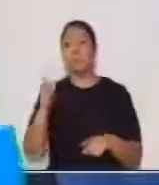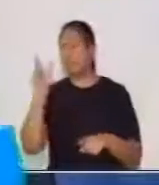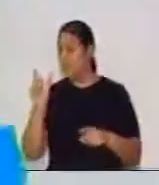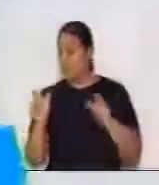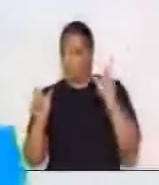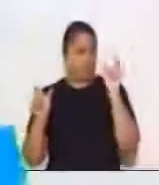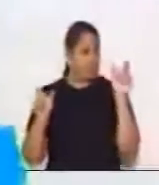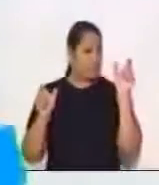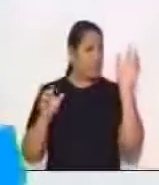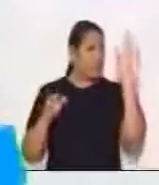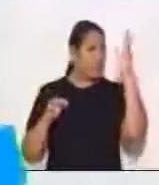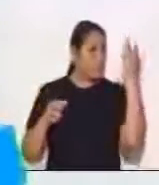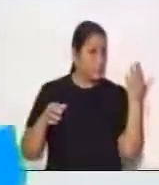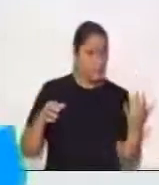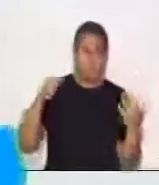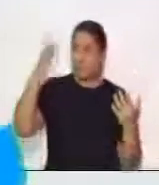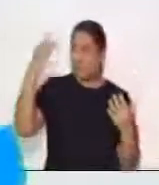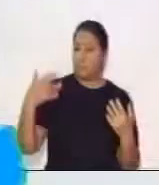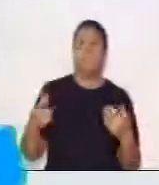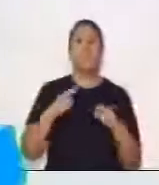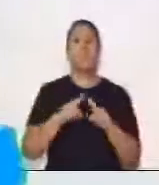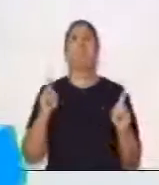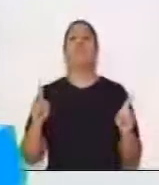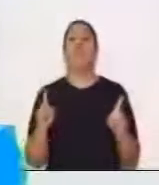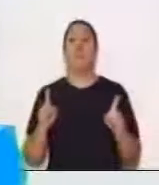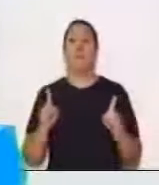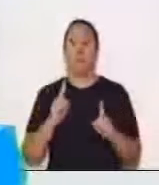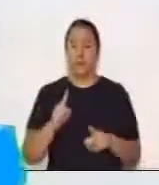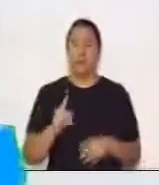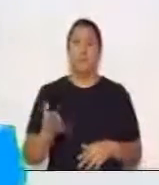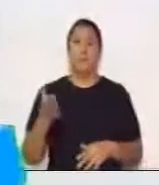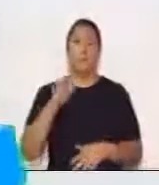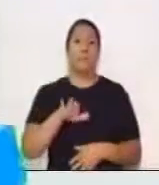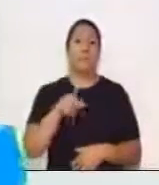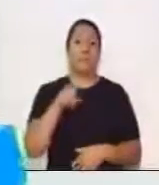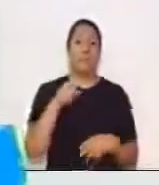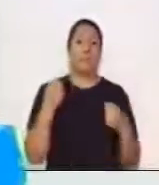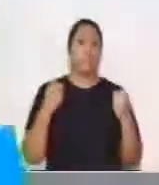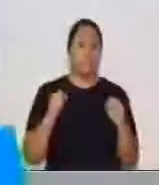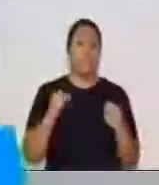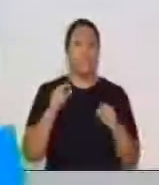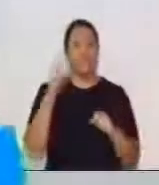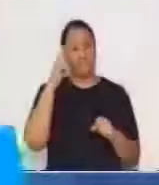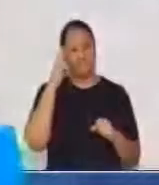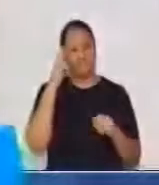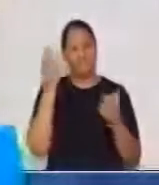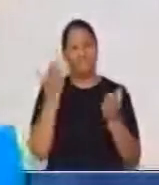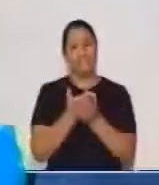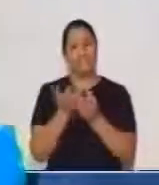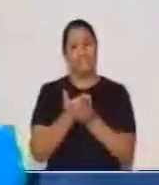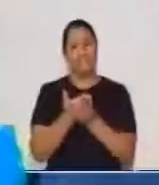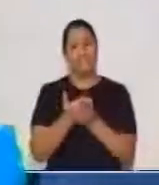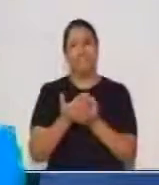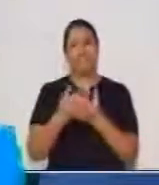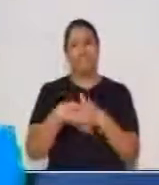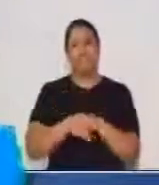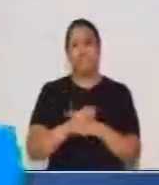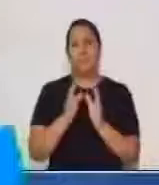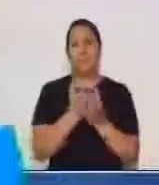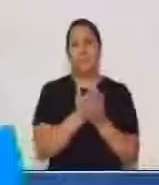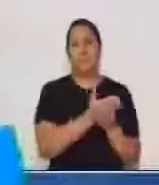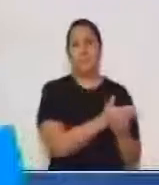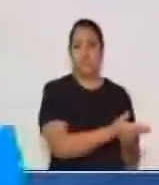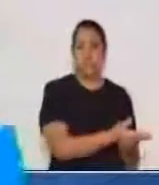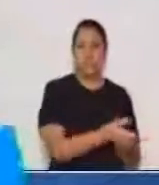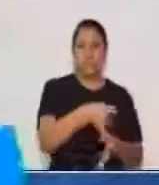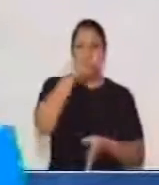hacen diferentes. Después de que lo realices, por favor, recuerda guardar tus trabajos y ejercicios en tu portafolio